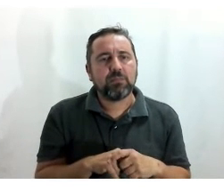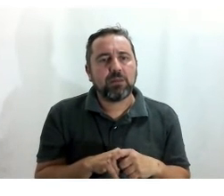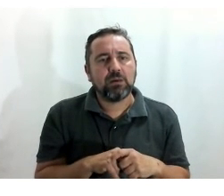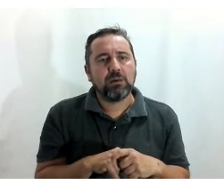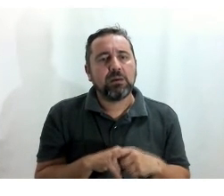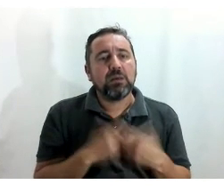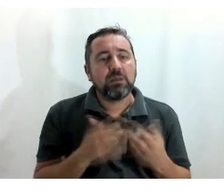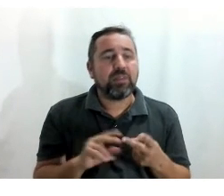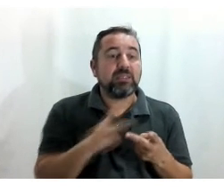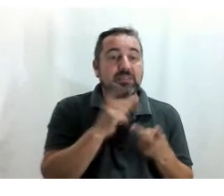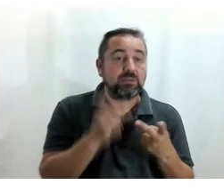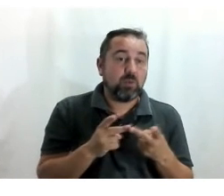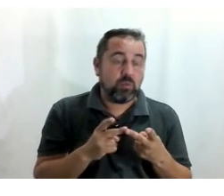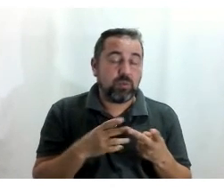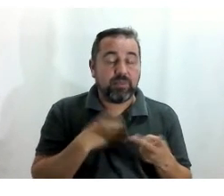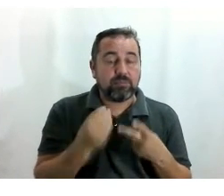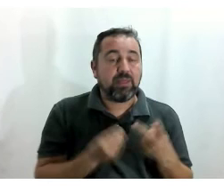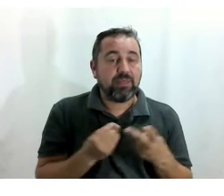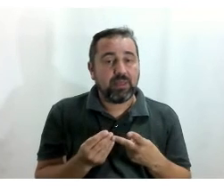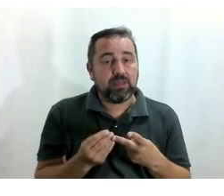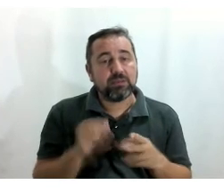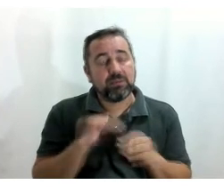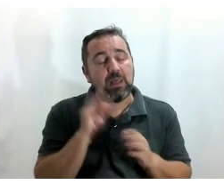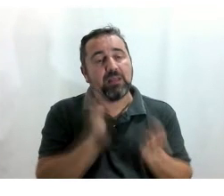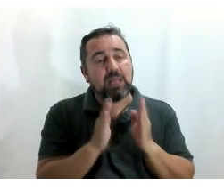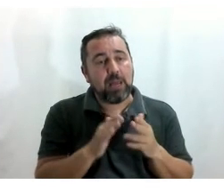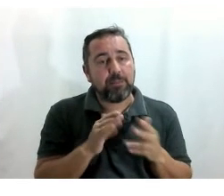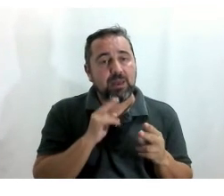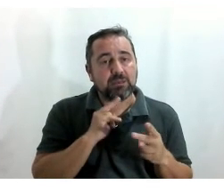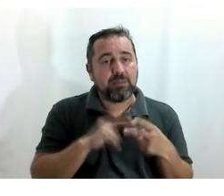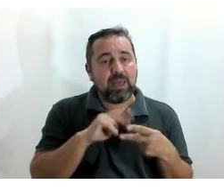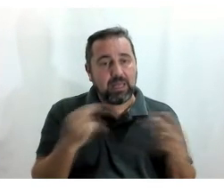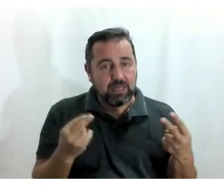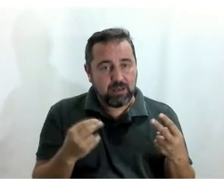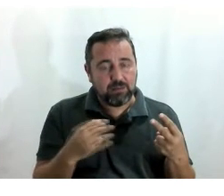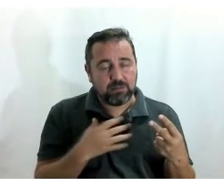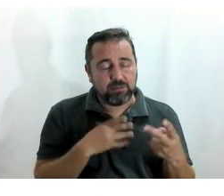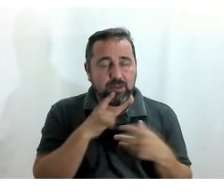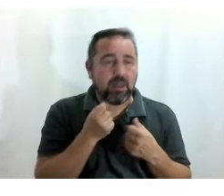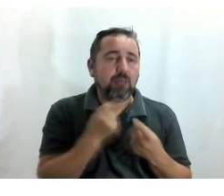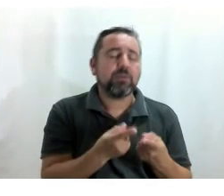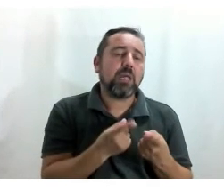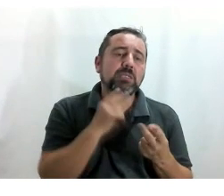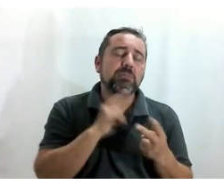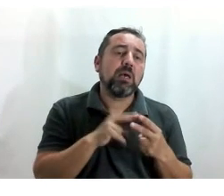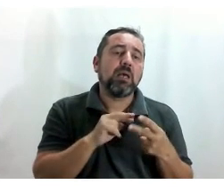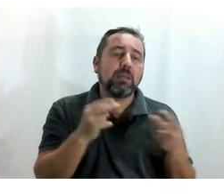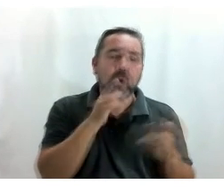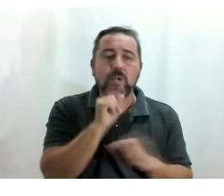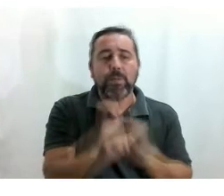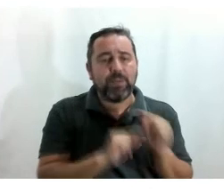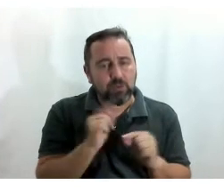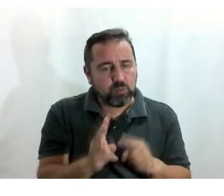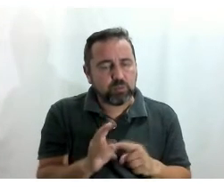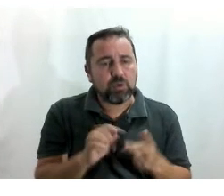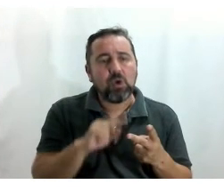El segundo abordaje que podemos hacer es la terapia génica. Consistiría en aportar genes mediante virus o mediante